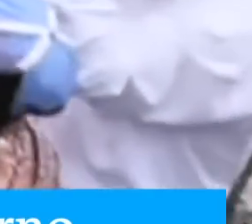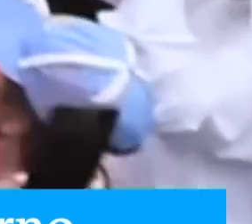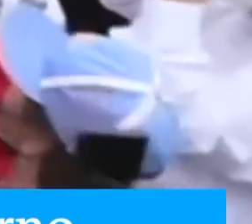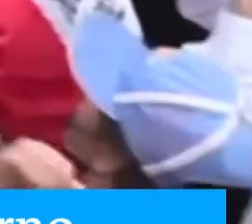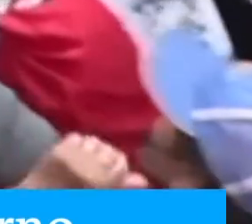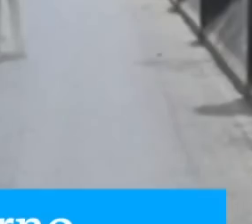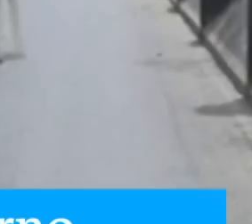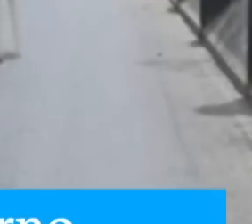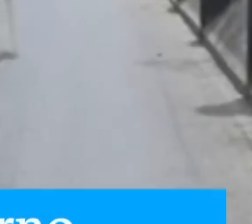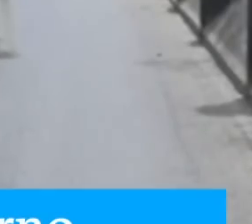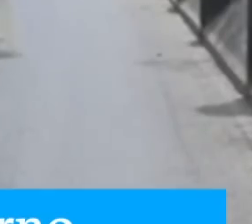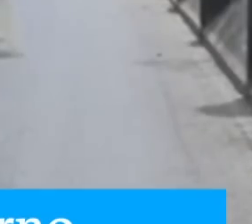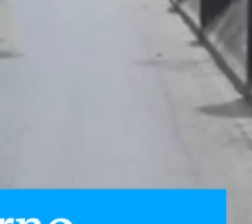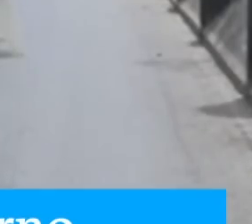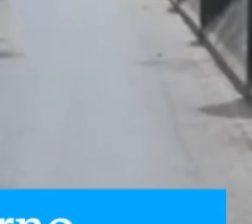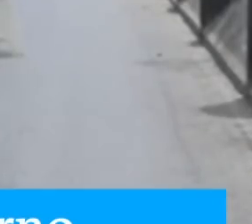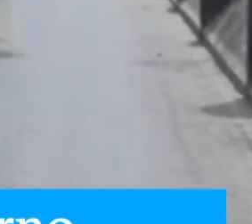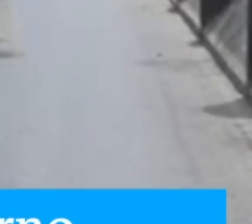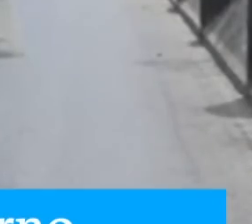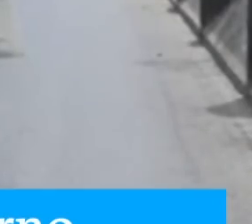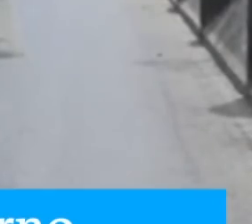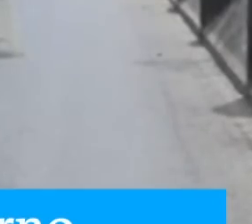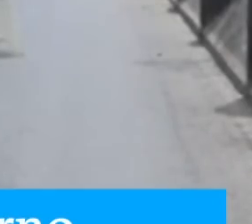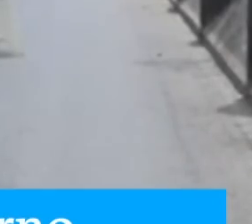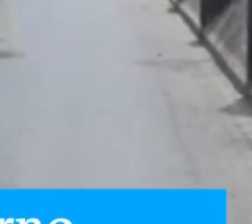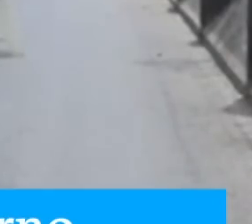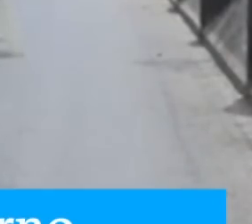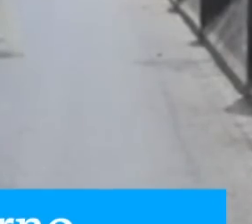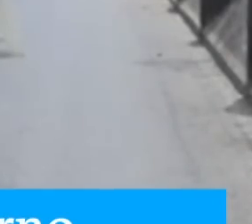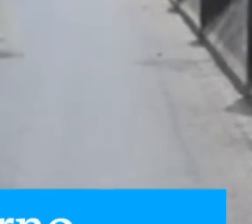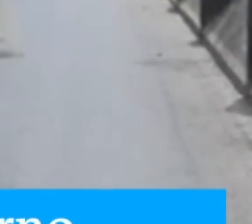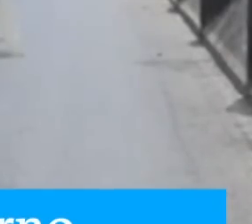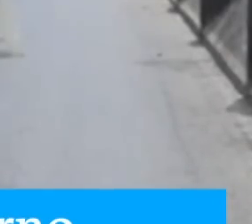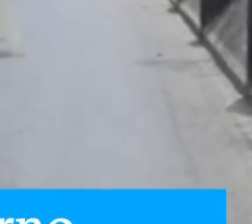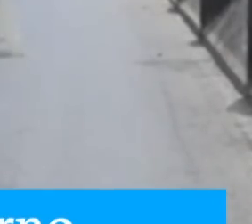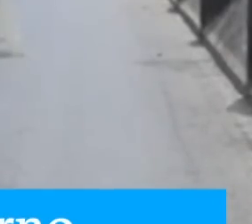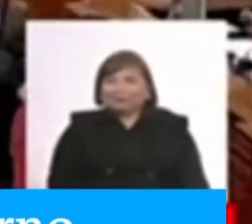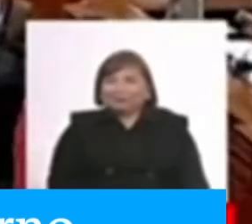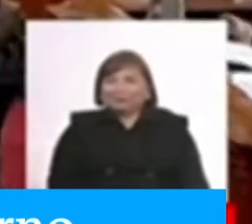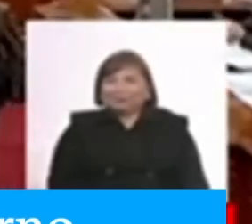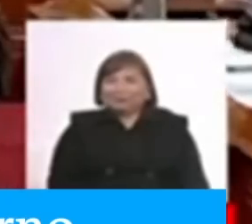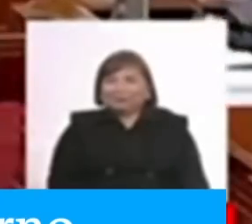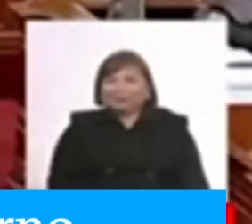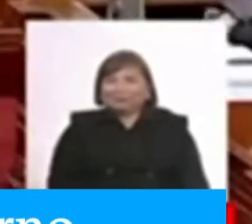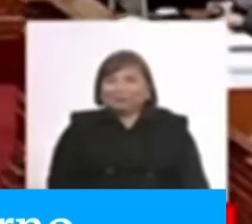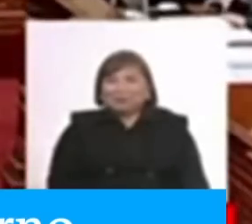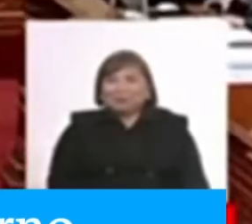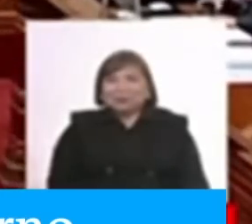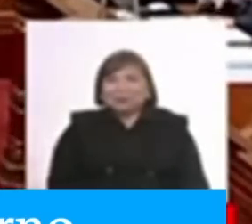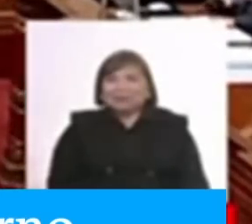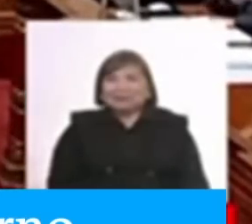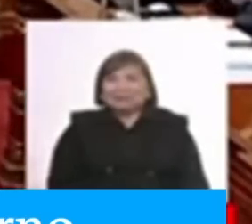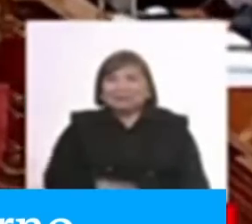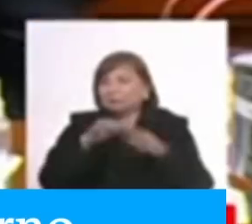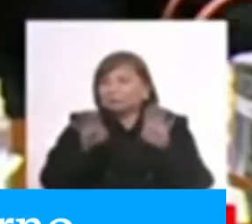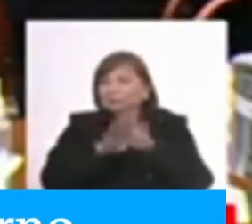años debe conformar en las próximas horas su primer gabinete ministerial. Mientras, el expresidente Pedro Castillo